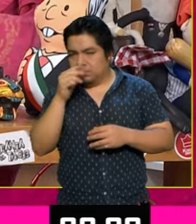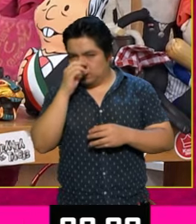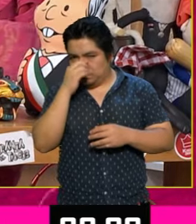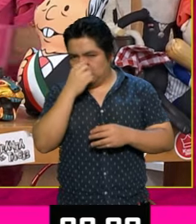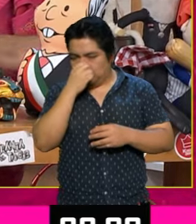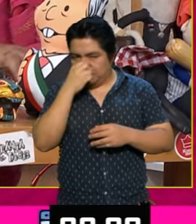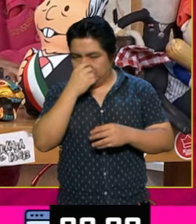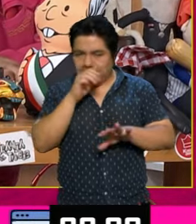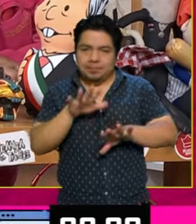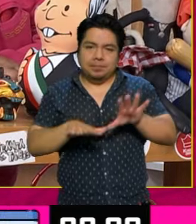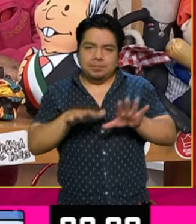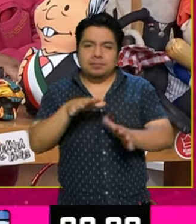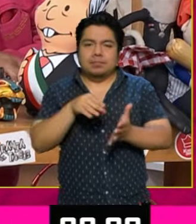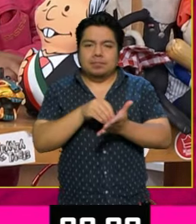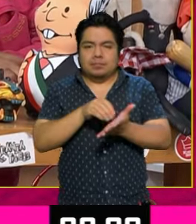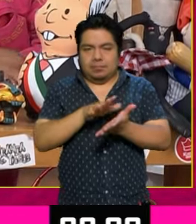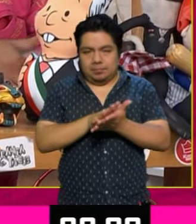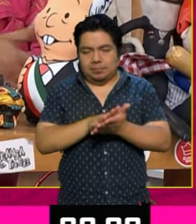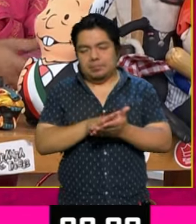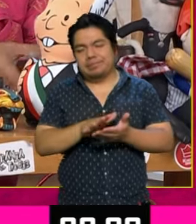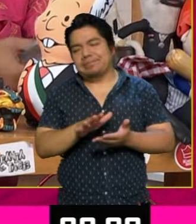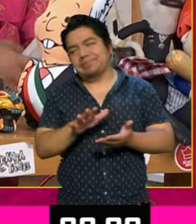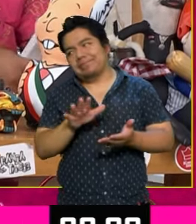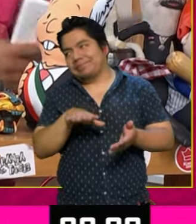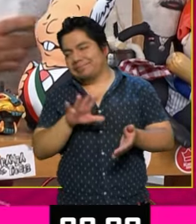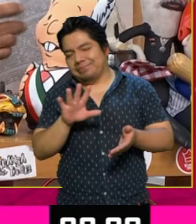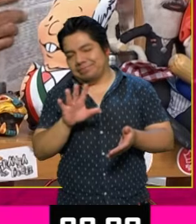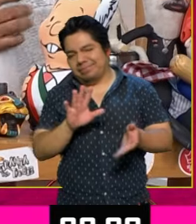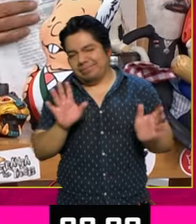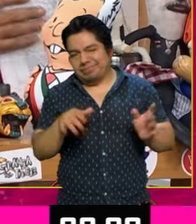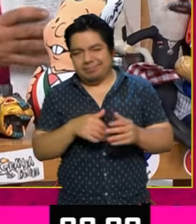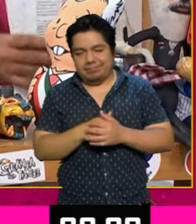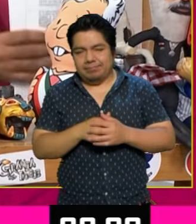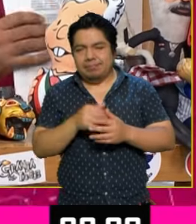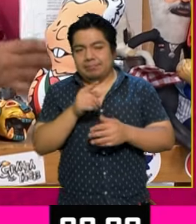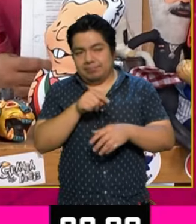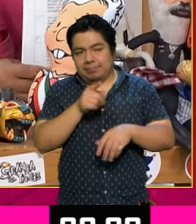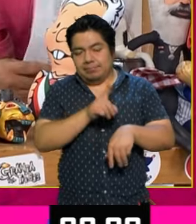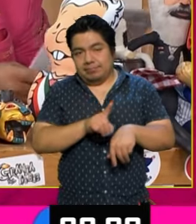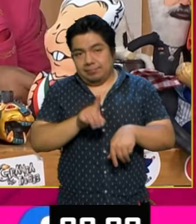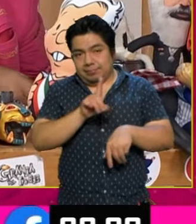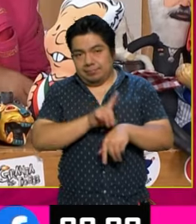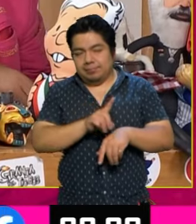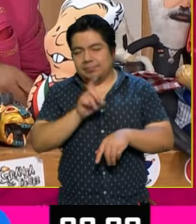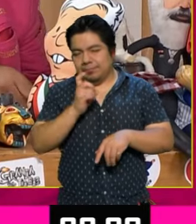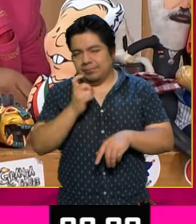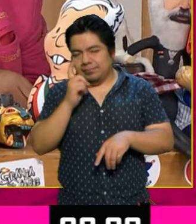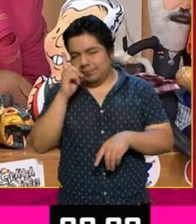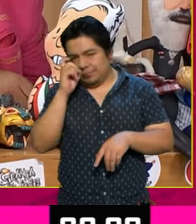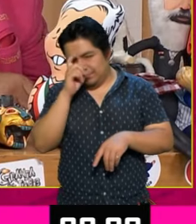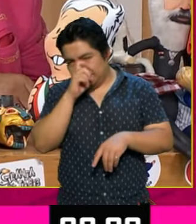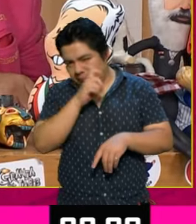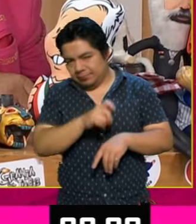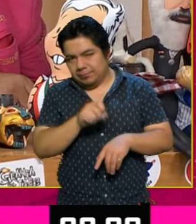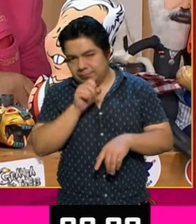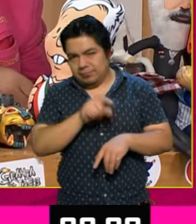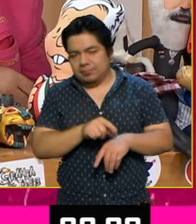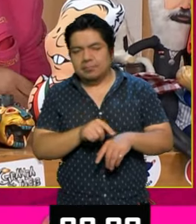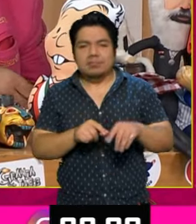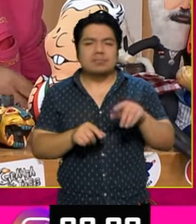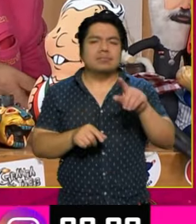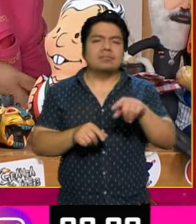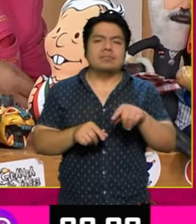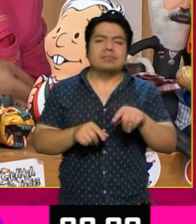Hay cita. Yo también he sacado cita. Cuando vas el mero día, sí está canijo. Sí, yo también. ¿Eh?